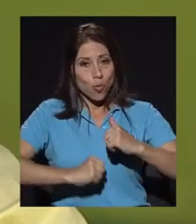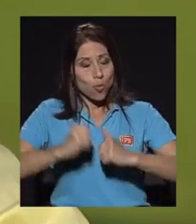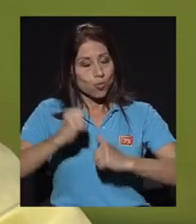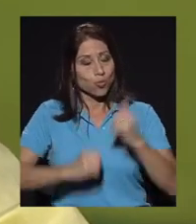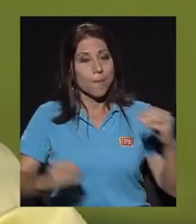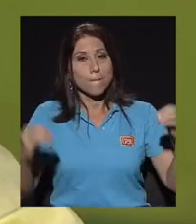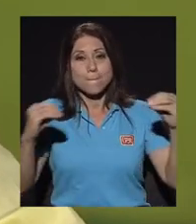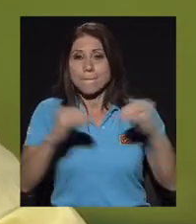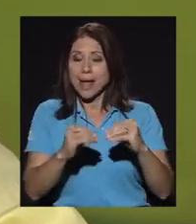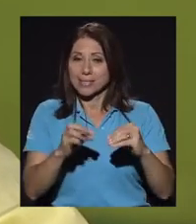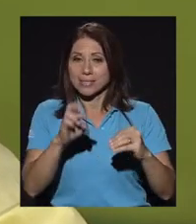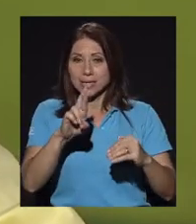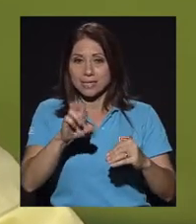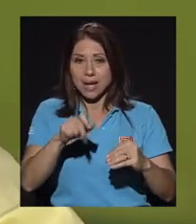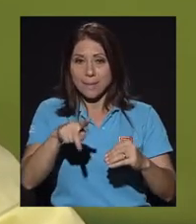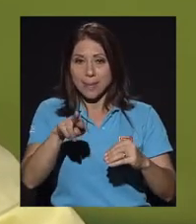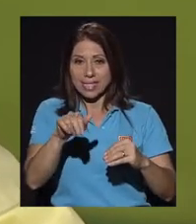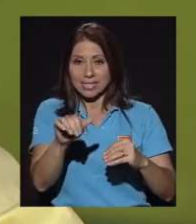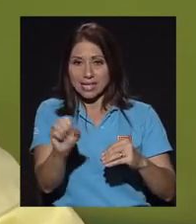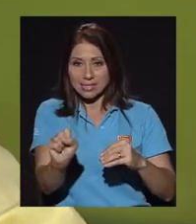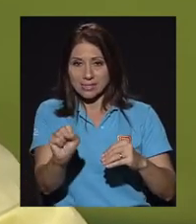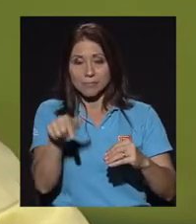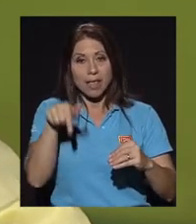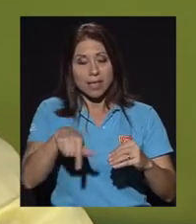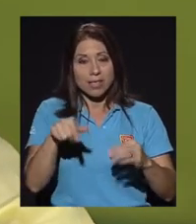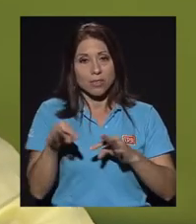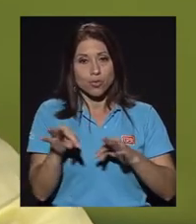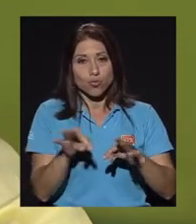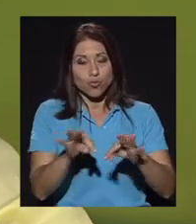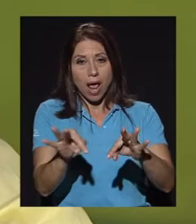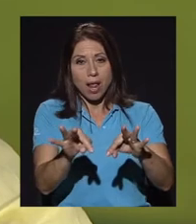más represas en Turrialba.